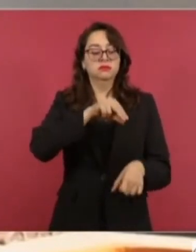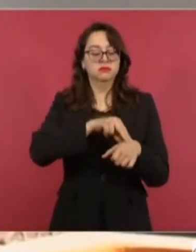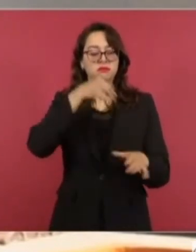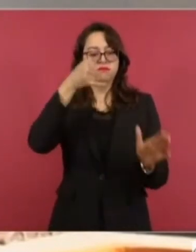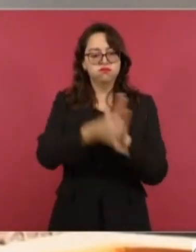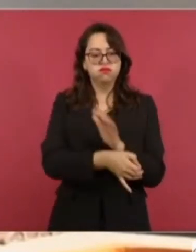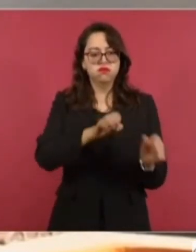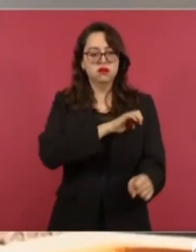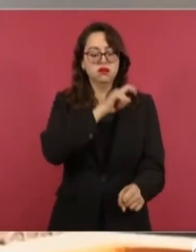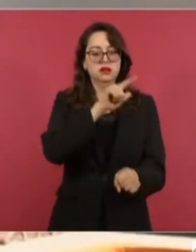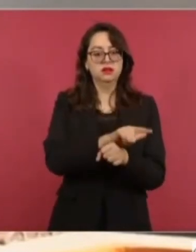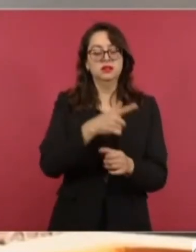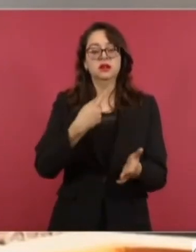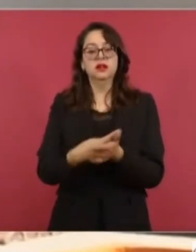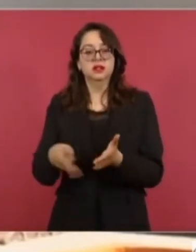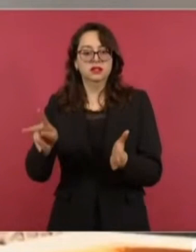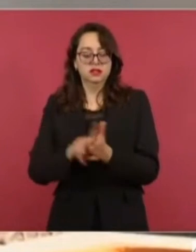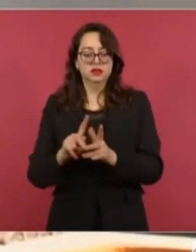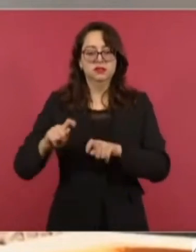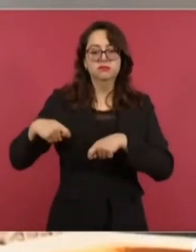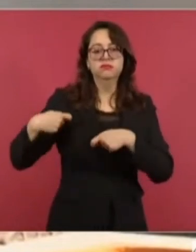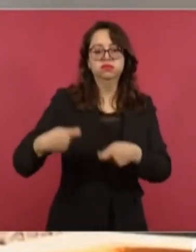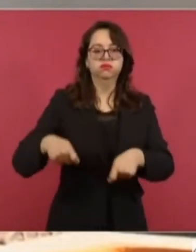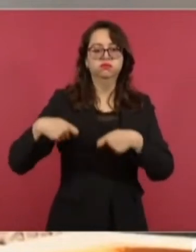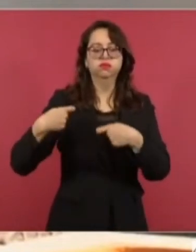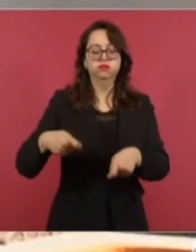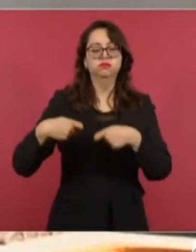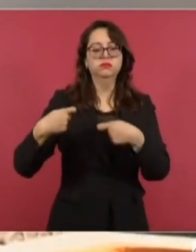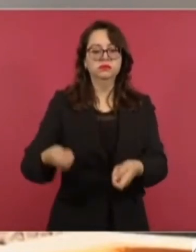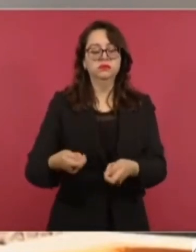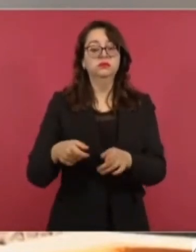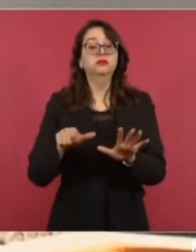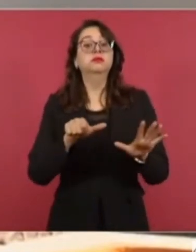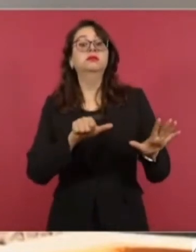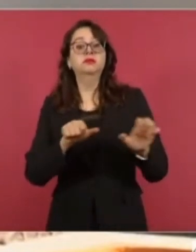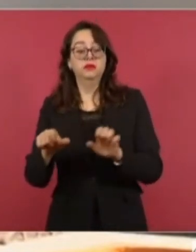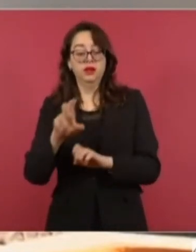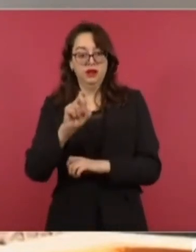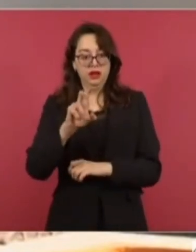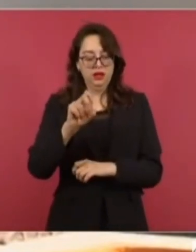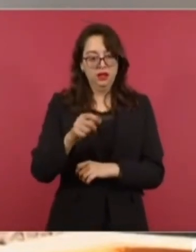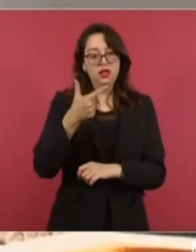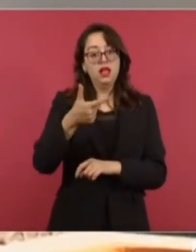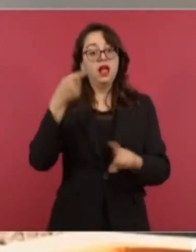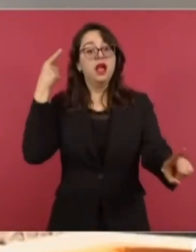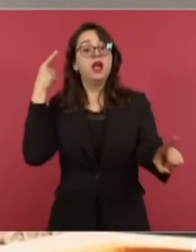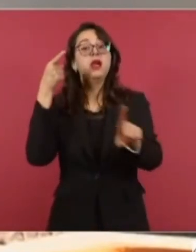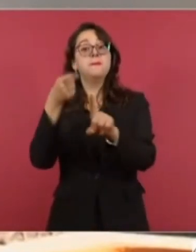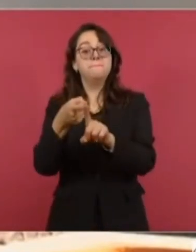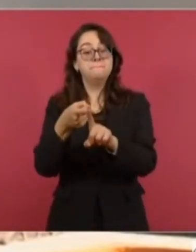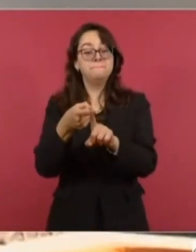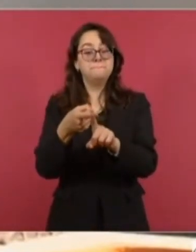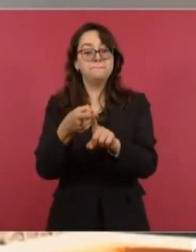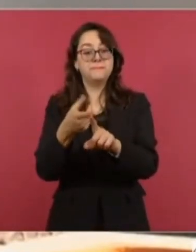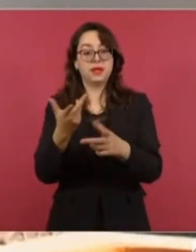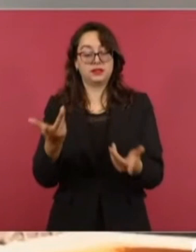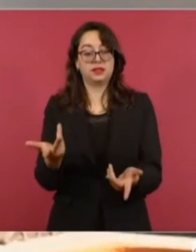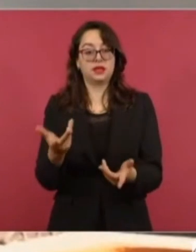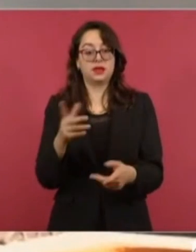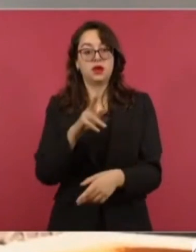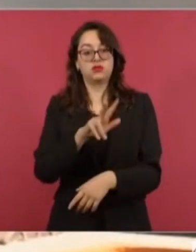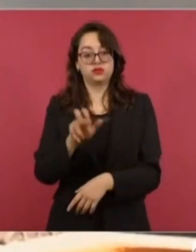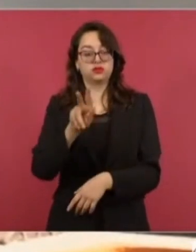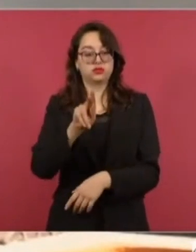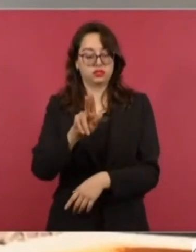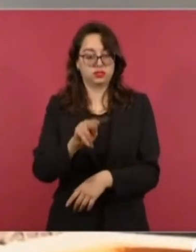especialistas. Se ha basificado ya en Zacatecas a 637 trabajadores de la salud.